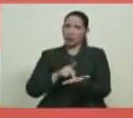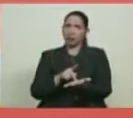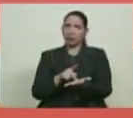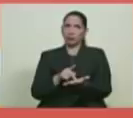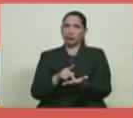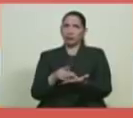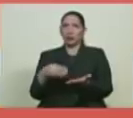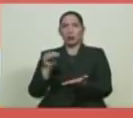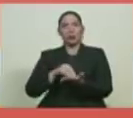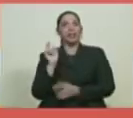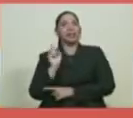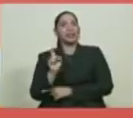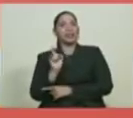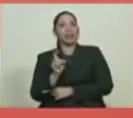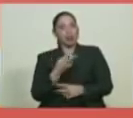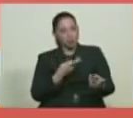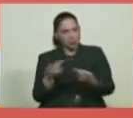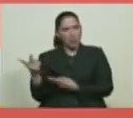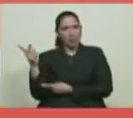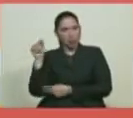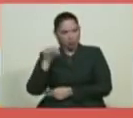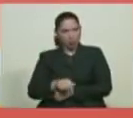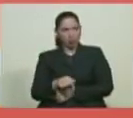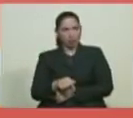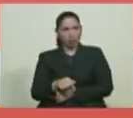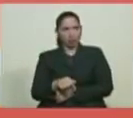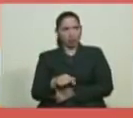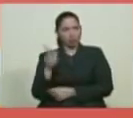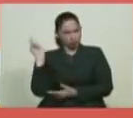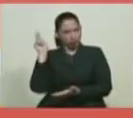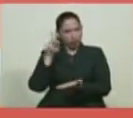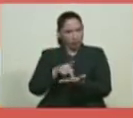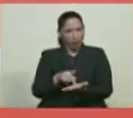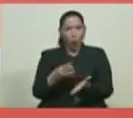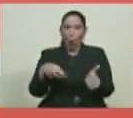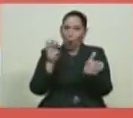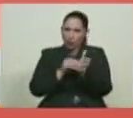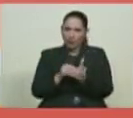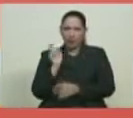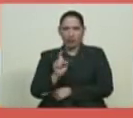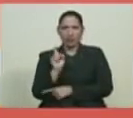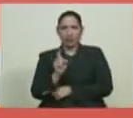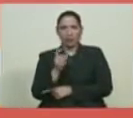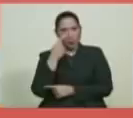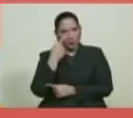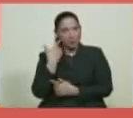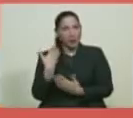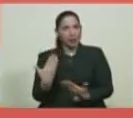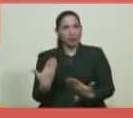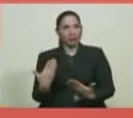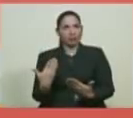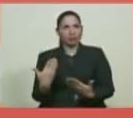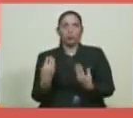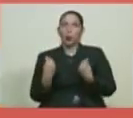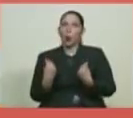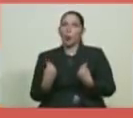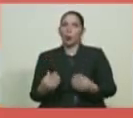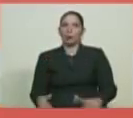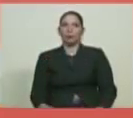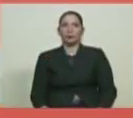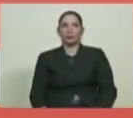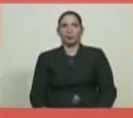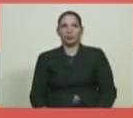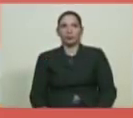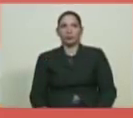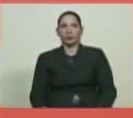Son necesarias y son necesarios. Vénganse, los necesitamos. Y ya verán cómo